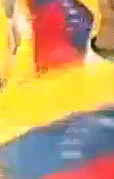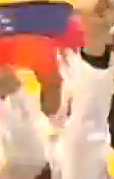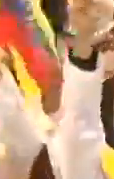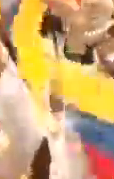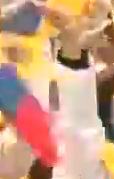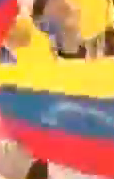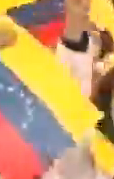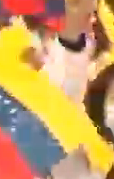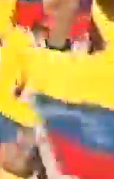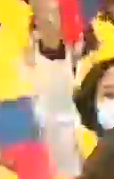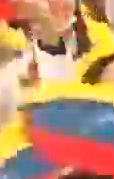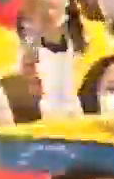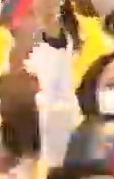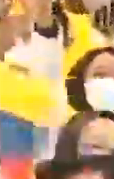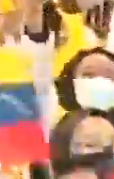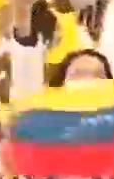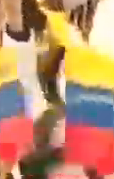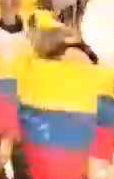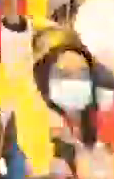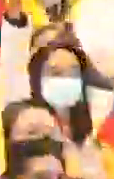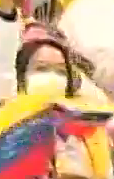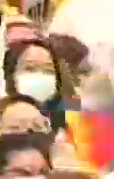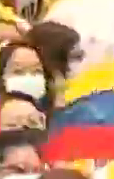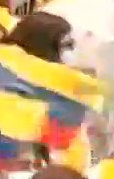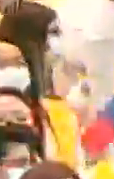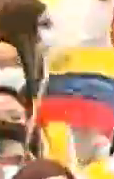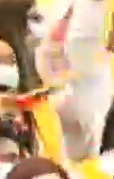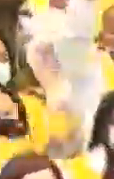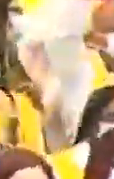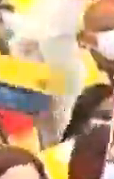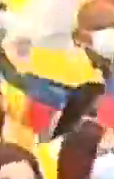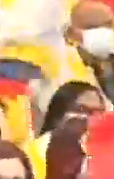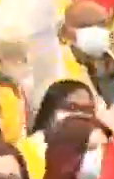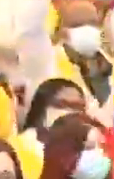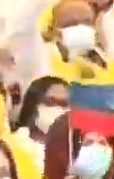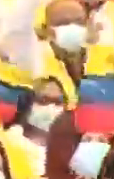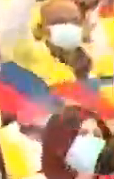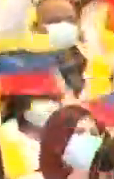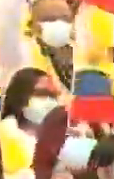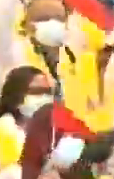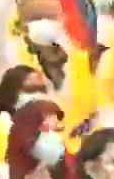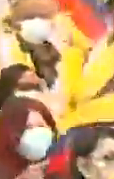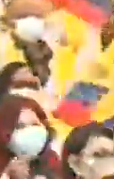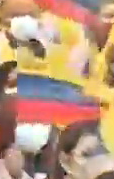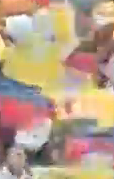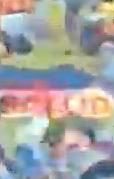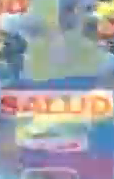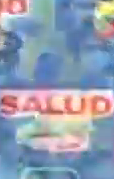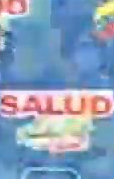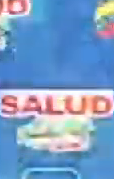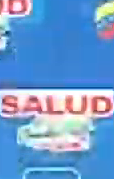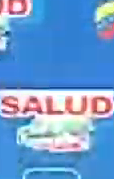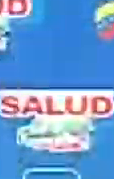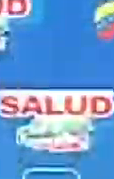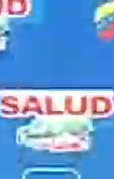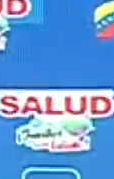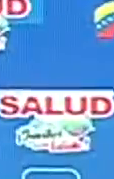en compañía de la ministra del Poder Popular para la Salud, Magaly Gutiérrez, entre otras autoridades del